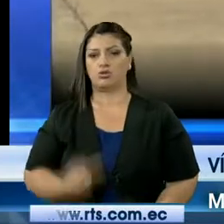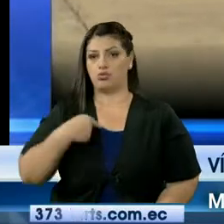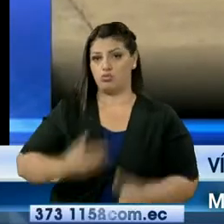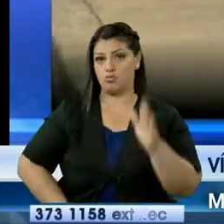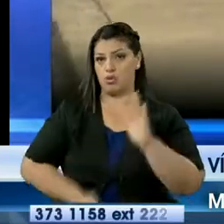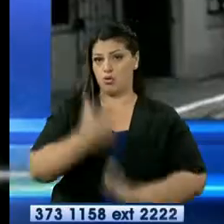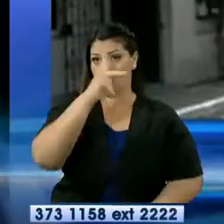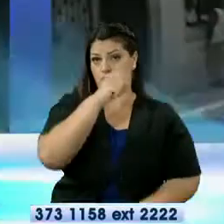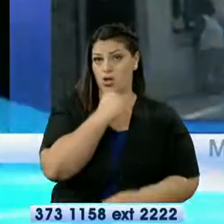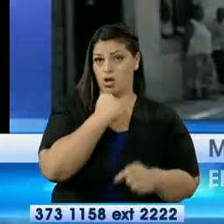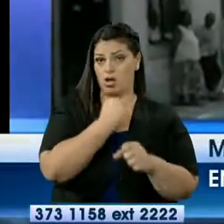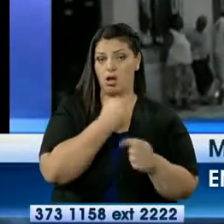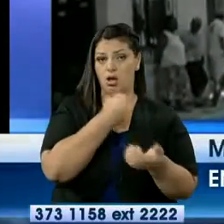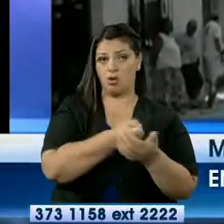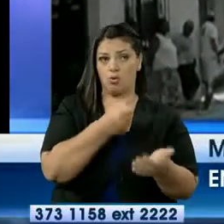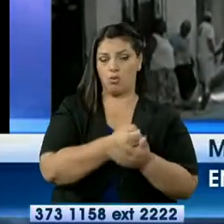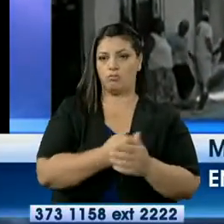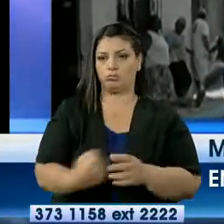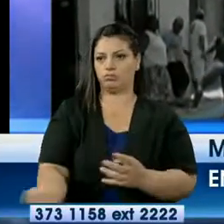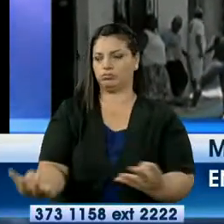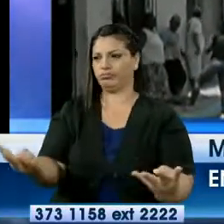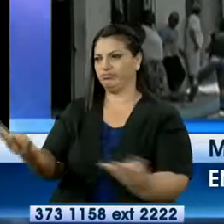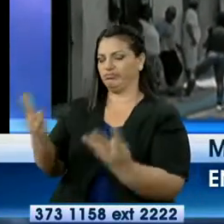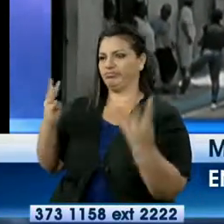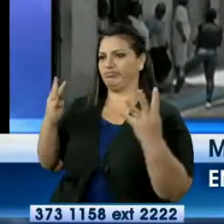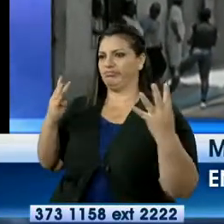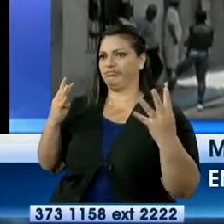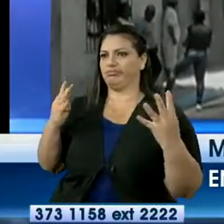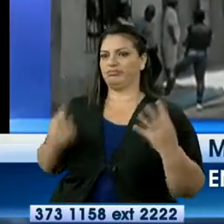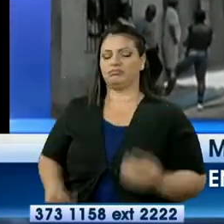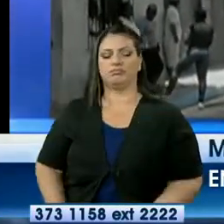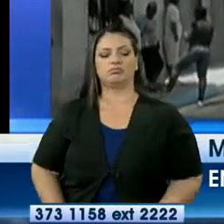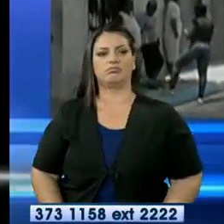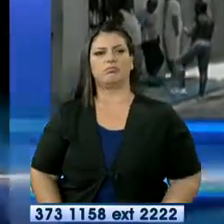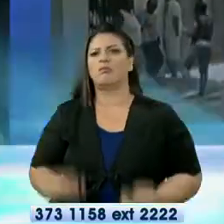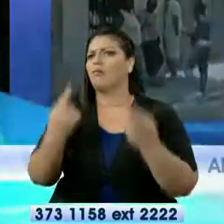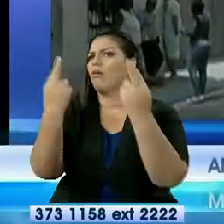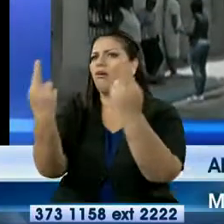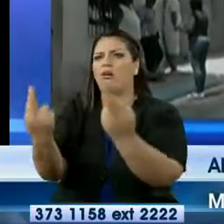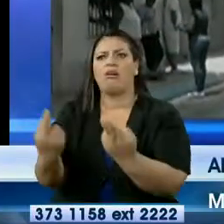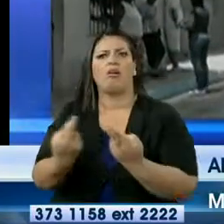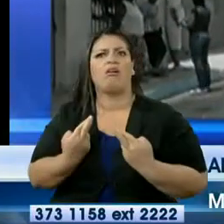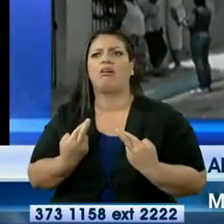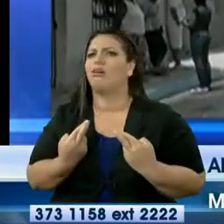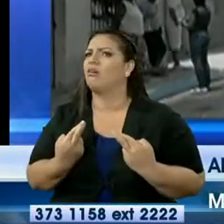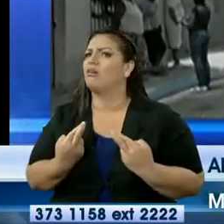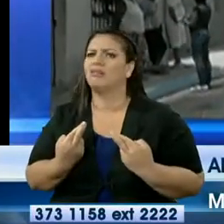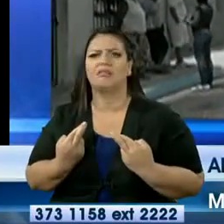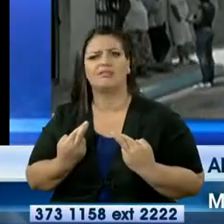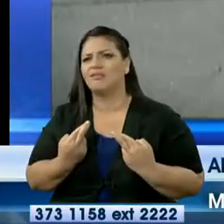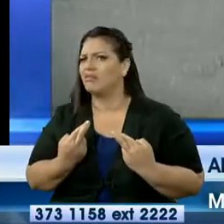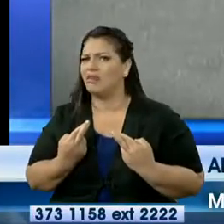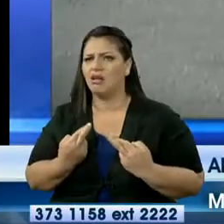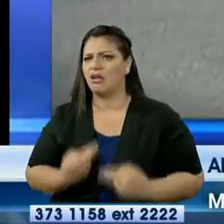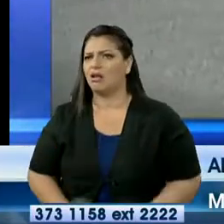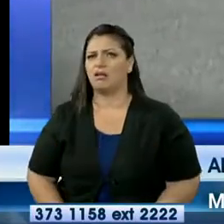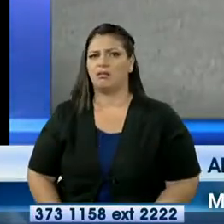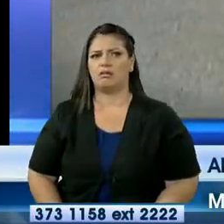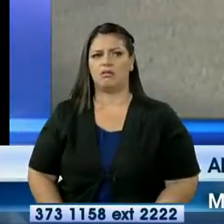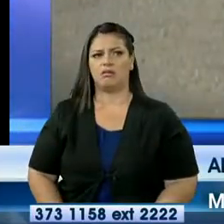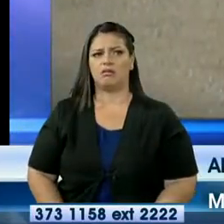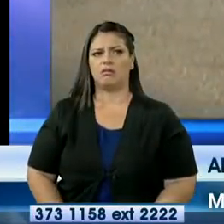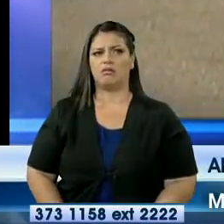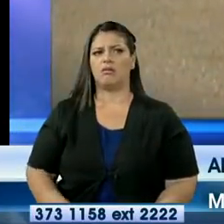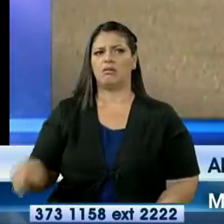y lo encierran a una humo porque no tienen siquiera respeto que uno va pasando para disimular. No, si es posible, el humo